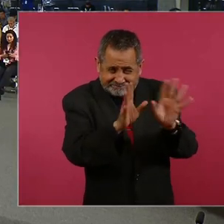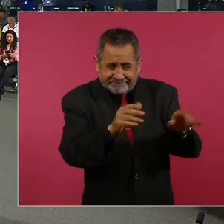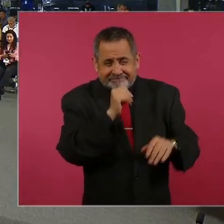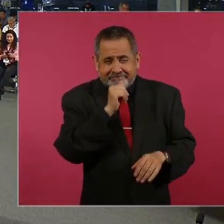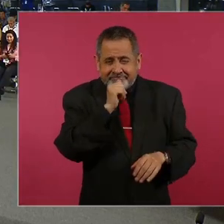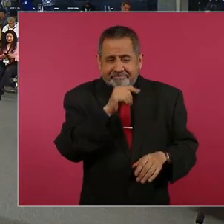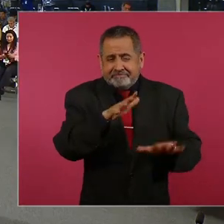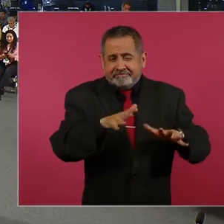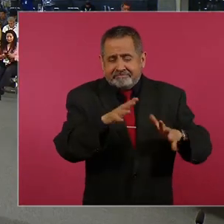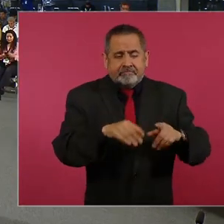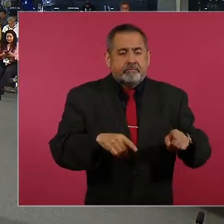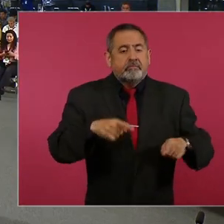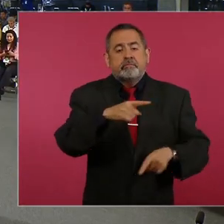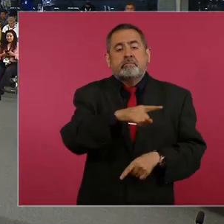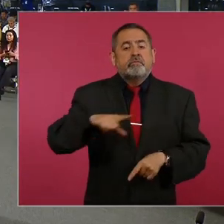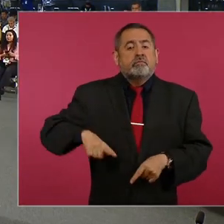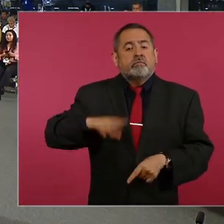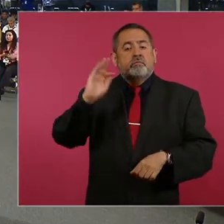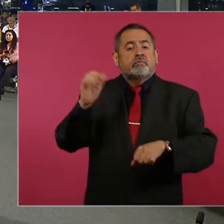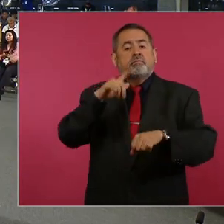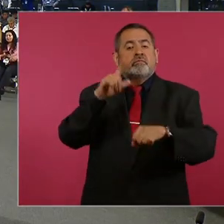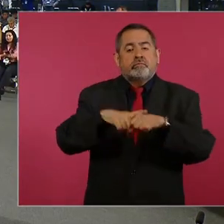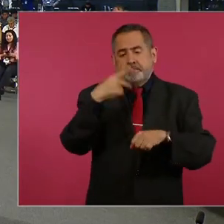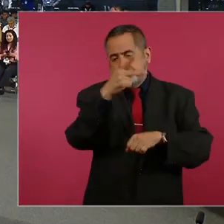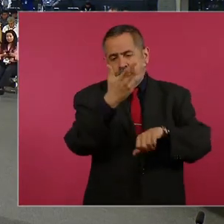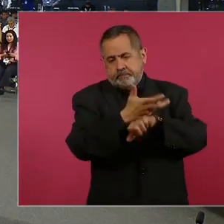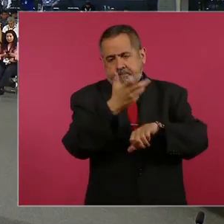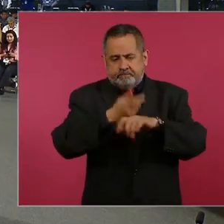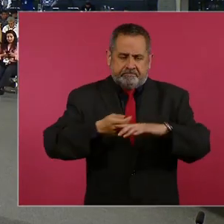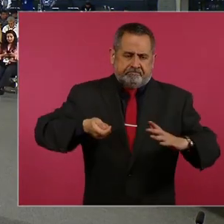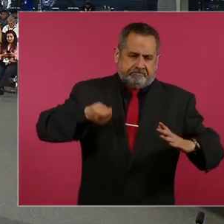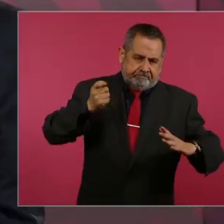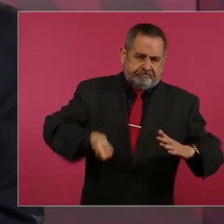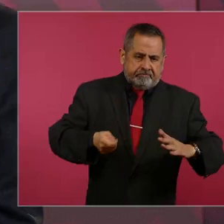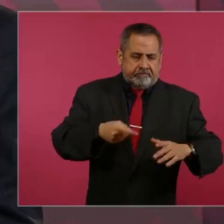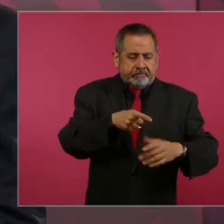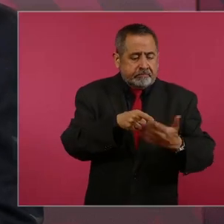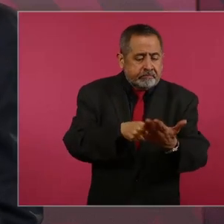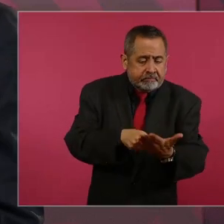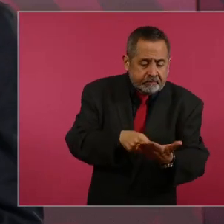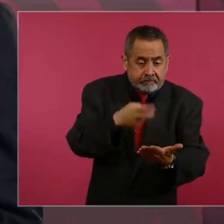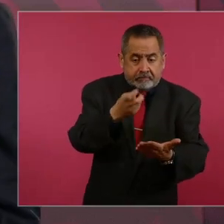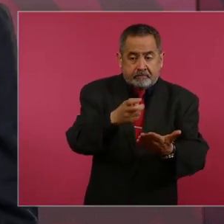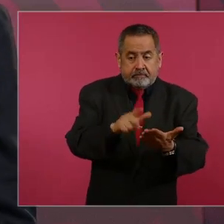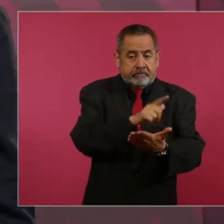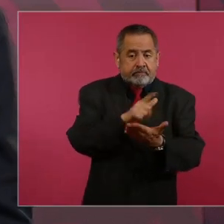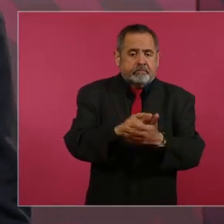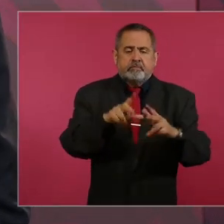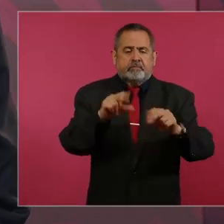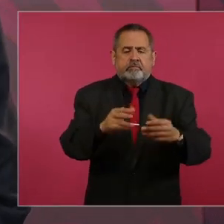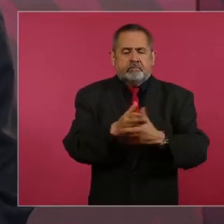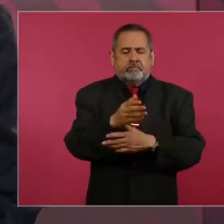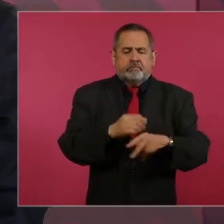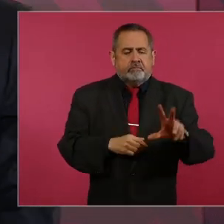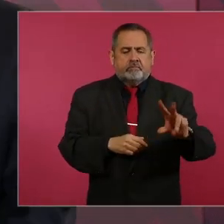día la Corte Federal resuelve que no procede lo que quieren